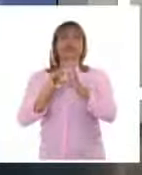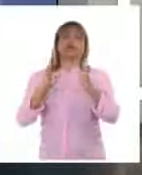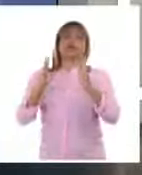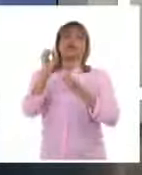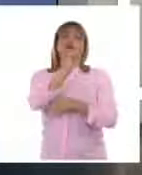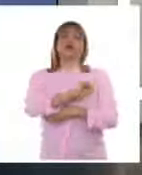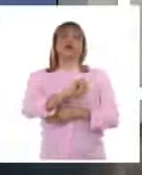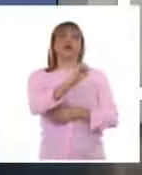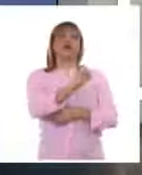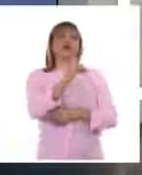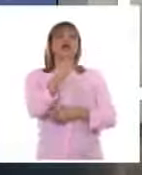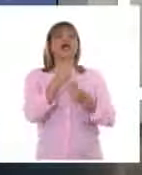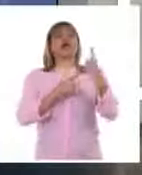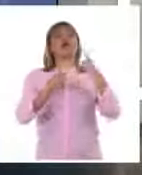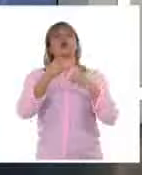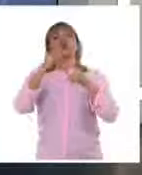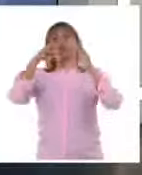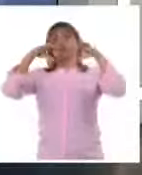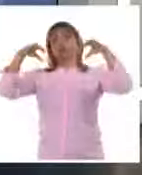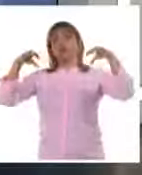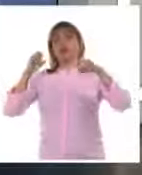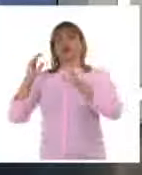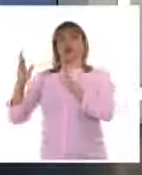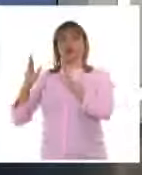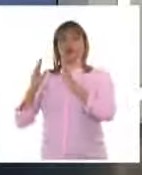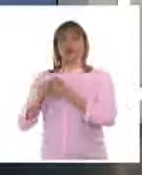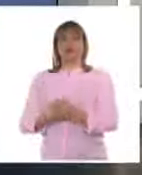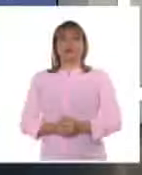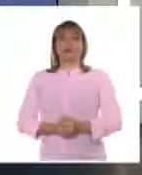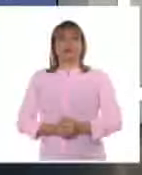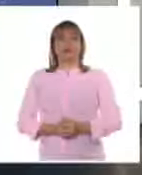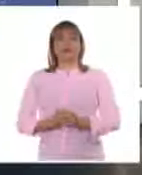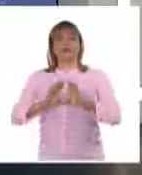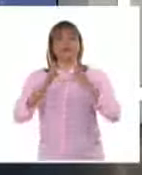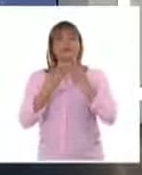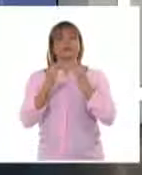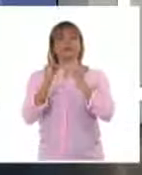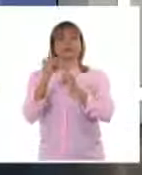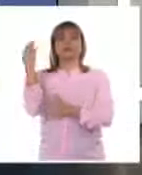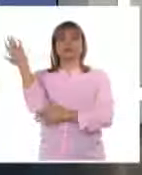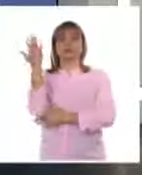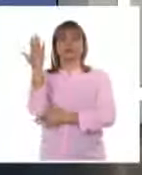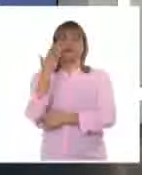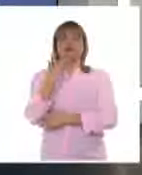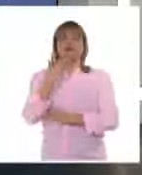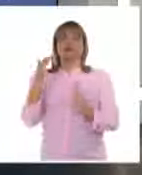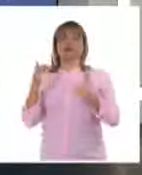aislados chubascos y lluvias en el occidente del país. Esto es todo en cuanto a la información meteorológica. Tengan todos feliz tarde y hasta mañana.